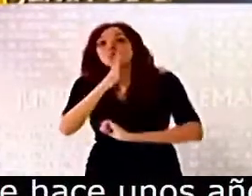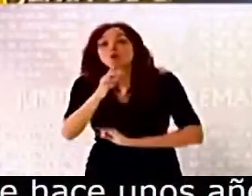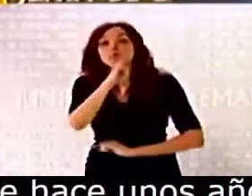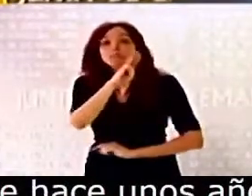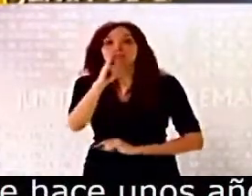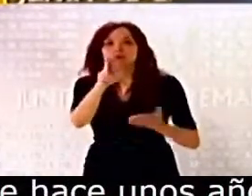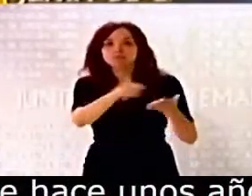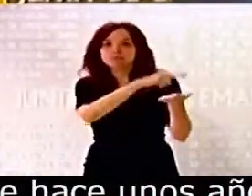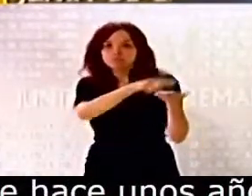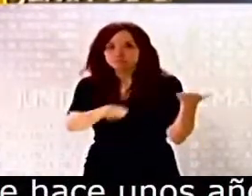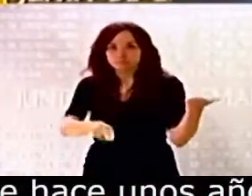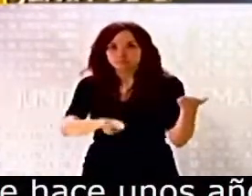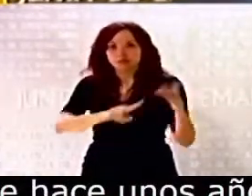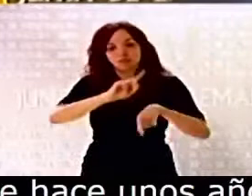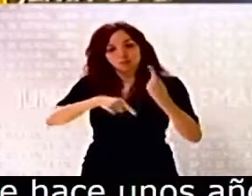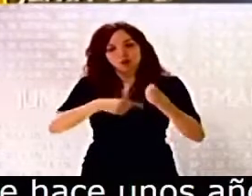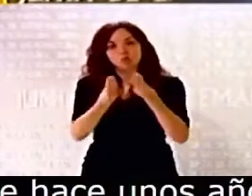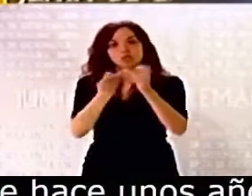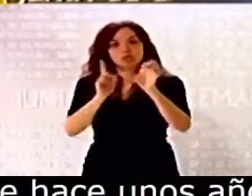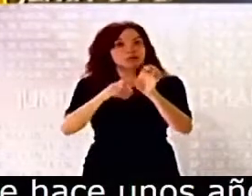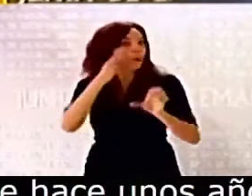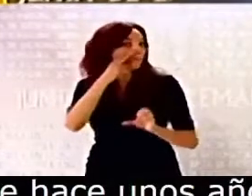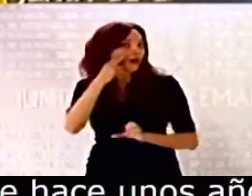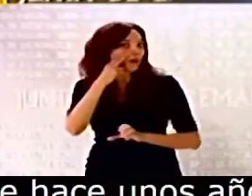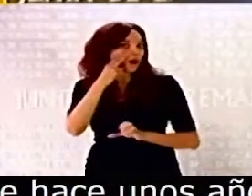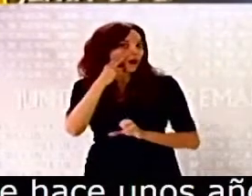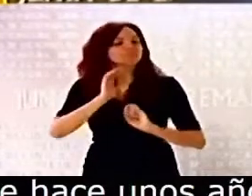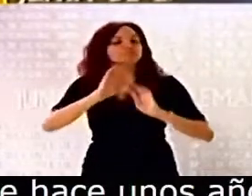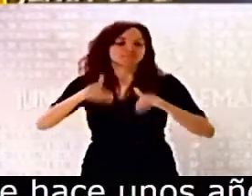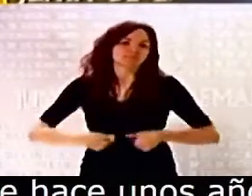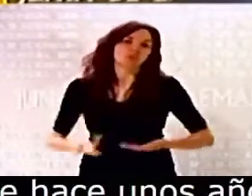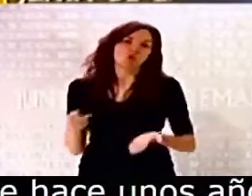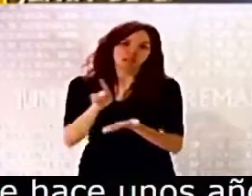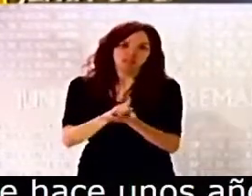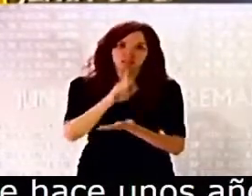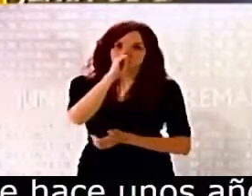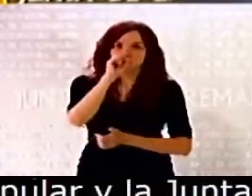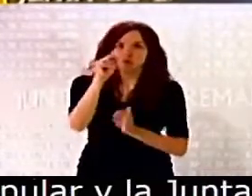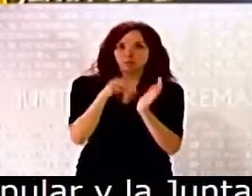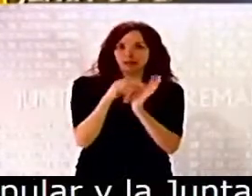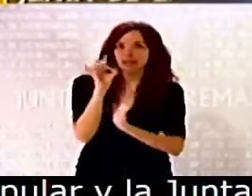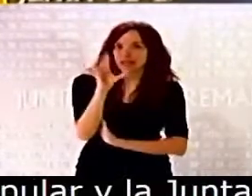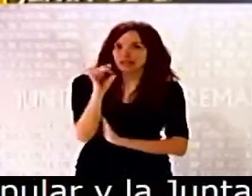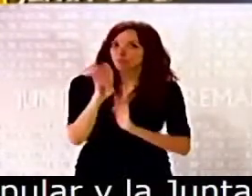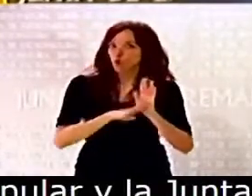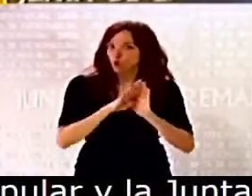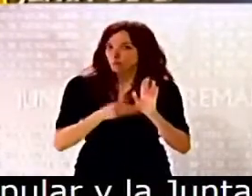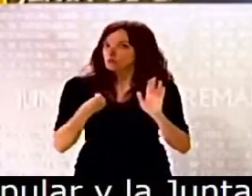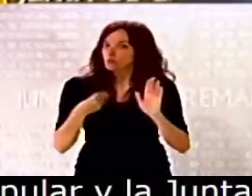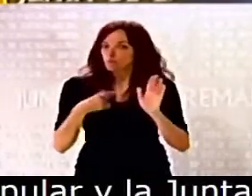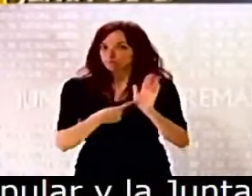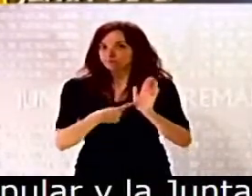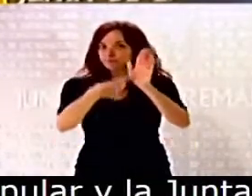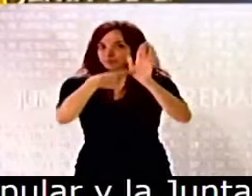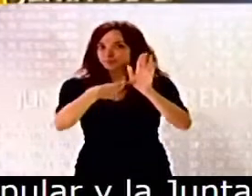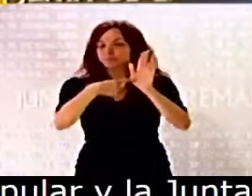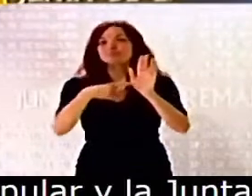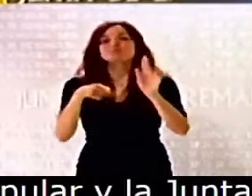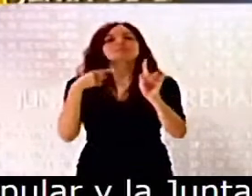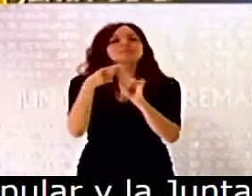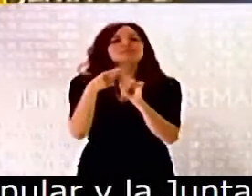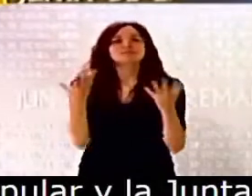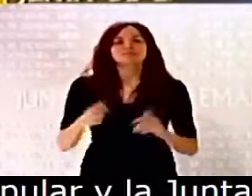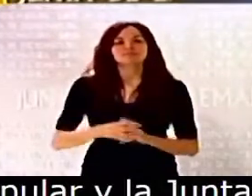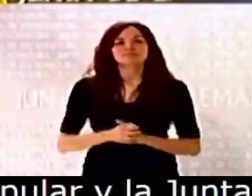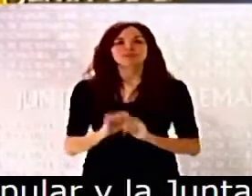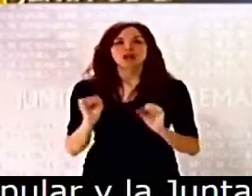Junta de Extremadura de Guillermo Fernández Vara recuperó en el año 15. Es ese programa que destinamos desde las acciones del SESPE